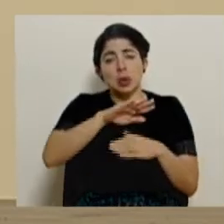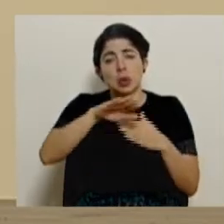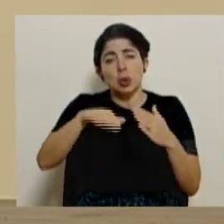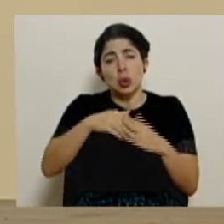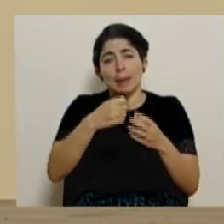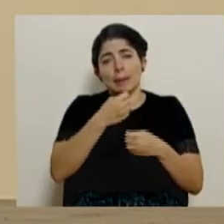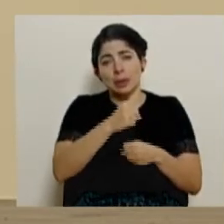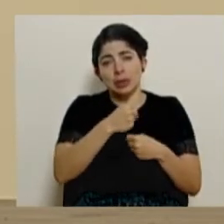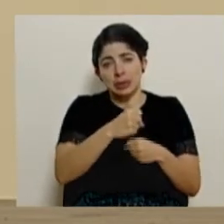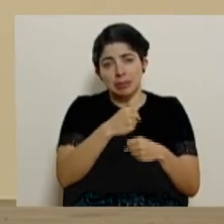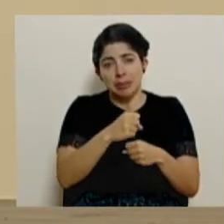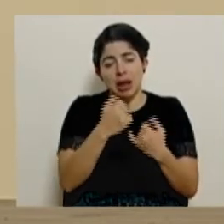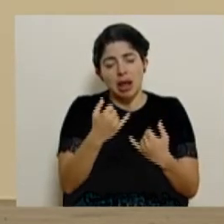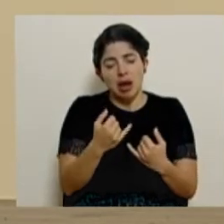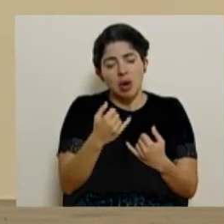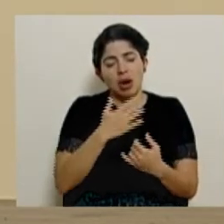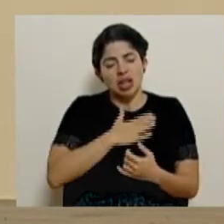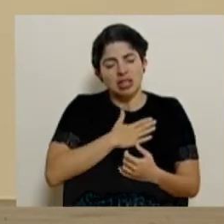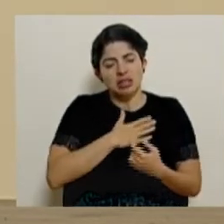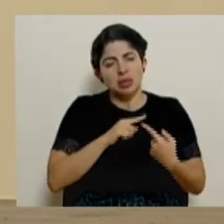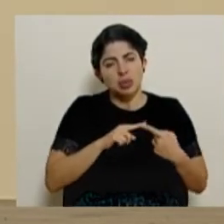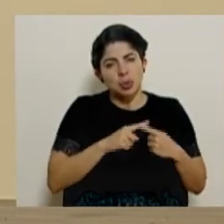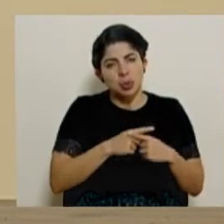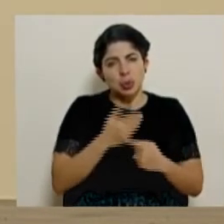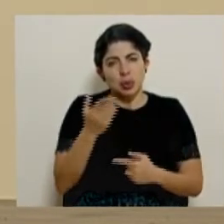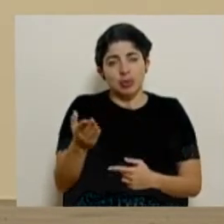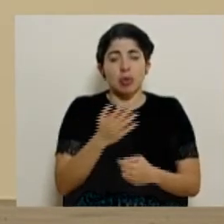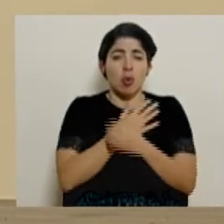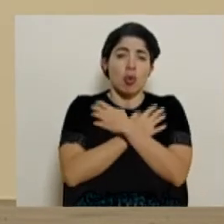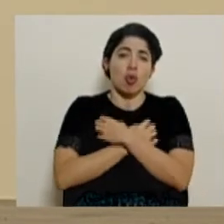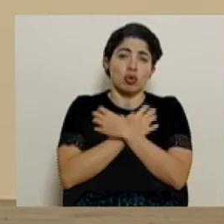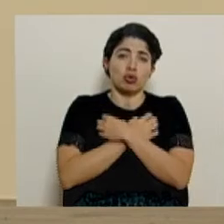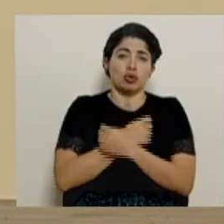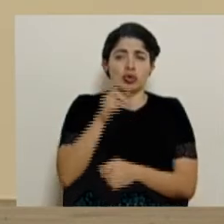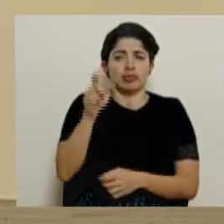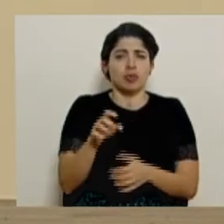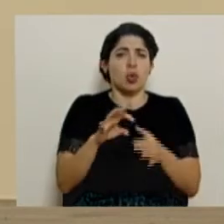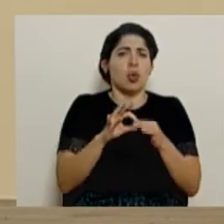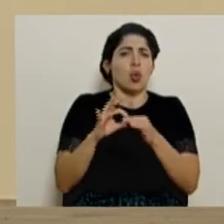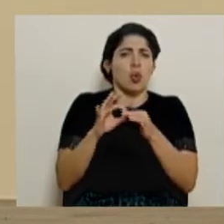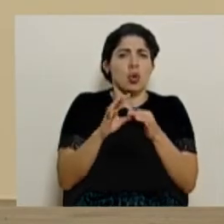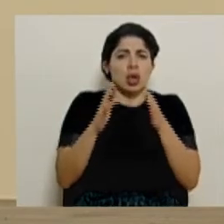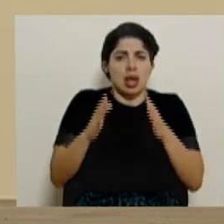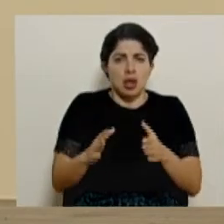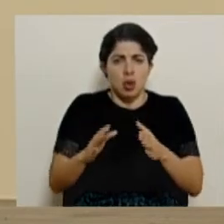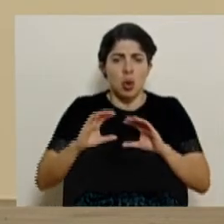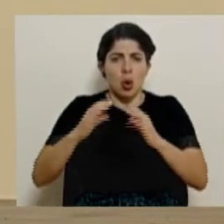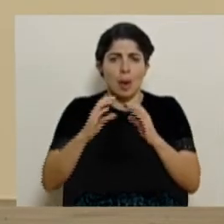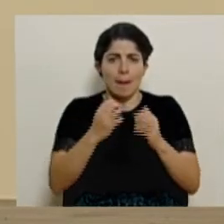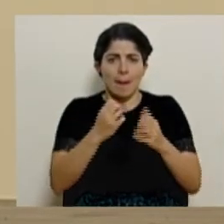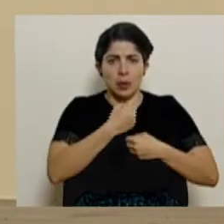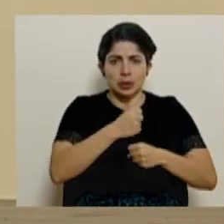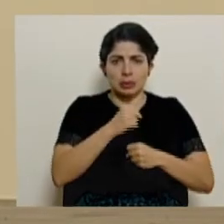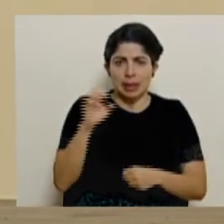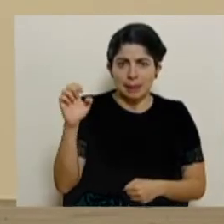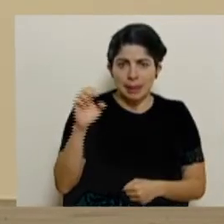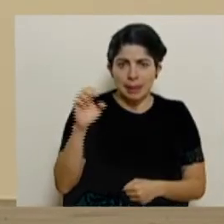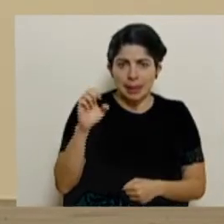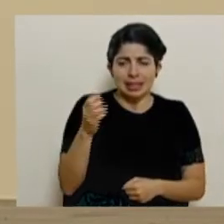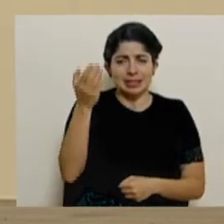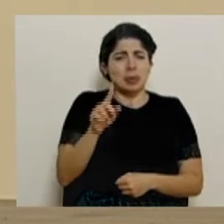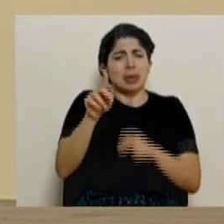municipal que está de luto. También Oso fue un coordinador de comités municipales de emergencia